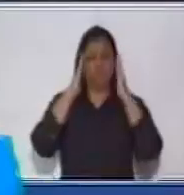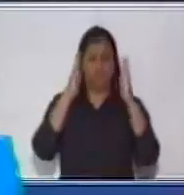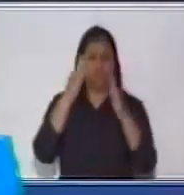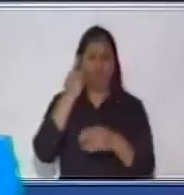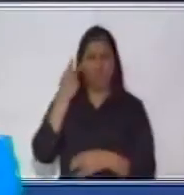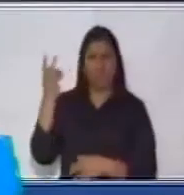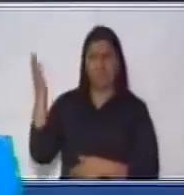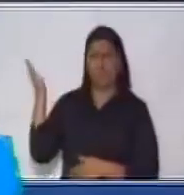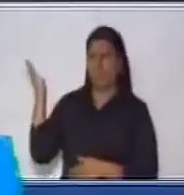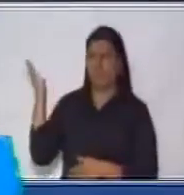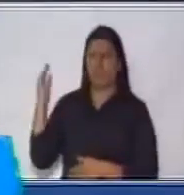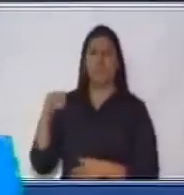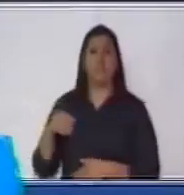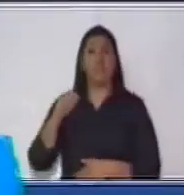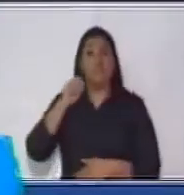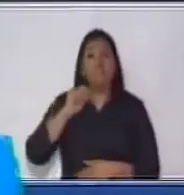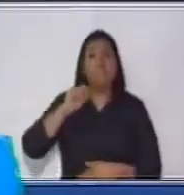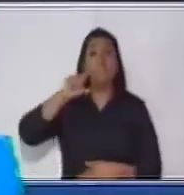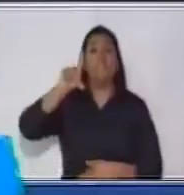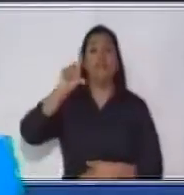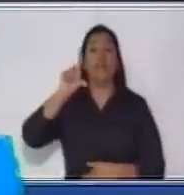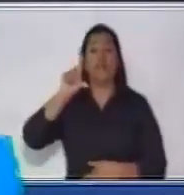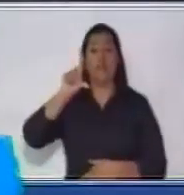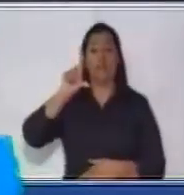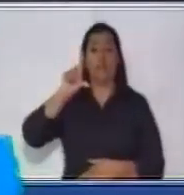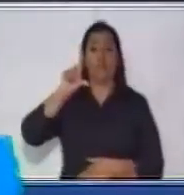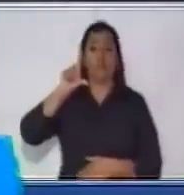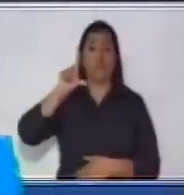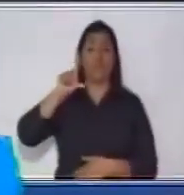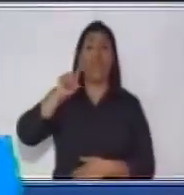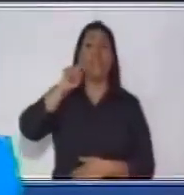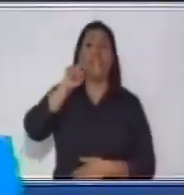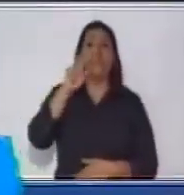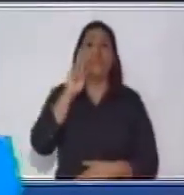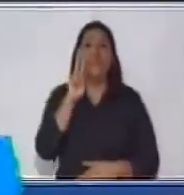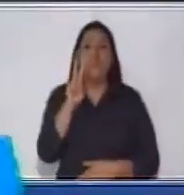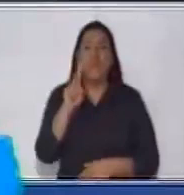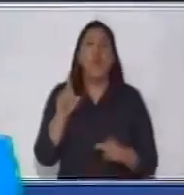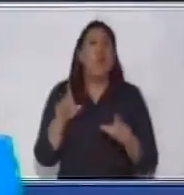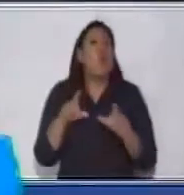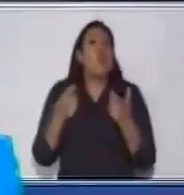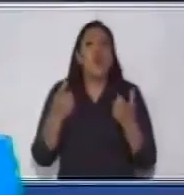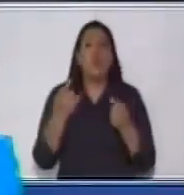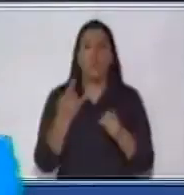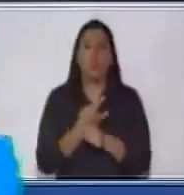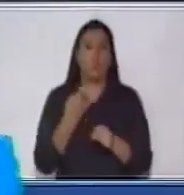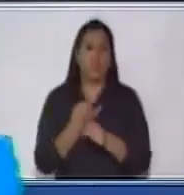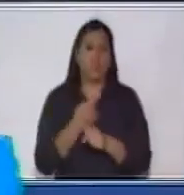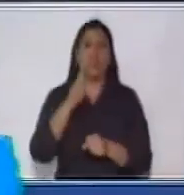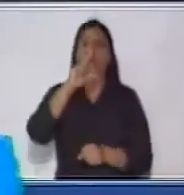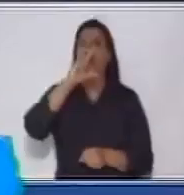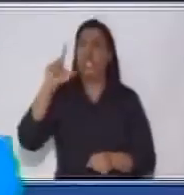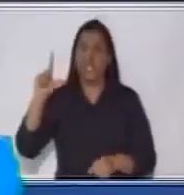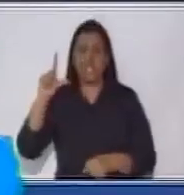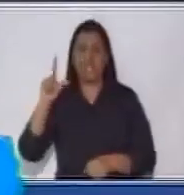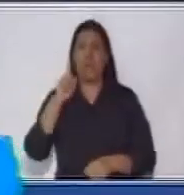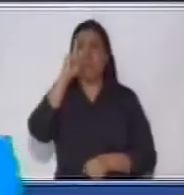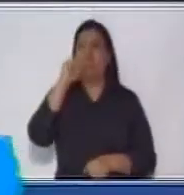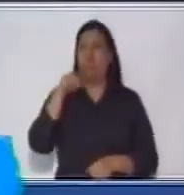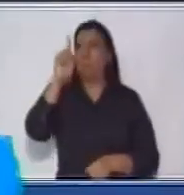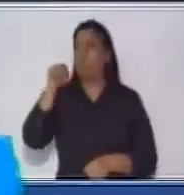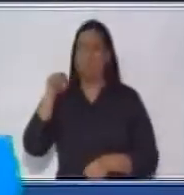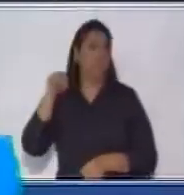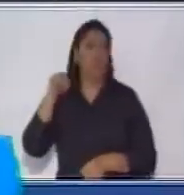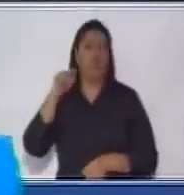Estoy comenzando con mayúscula, para que te des cuenta cómo se deben utilizar los dígrafos al momento también de comenzar